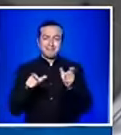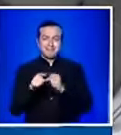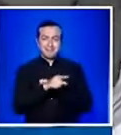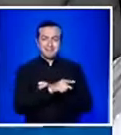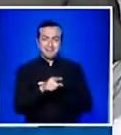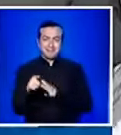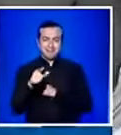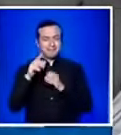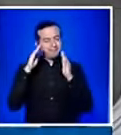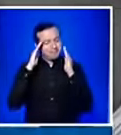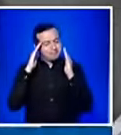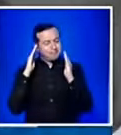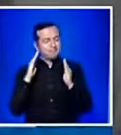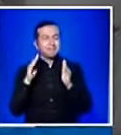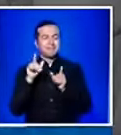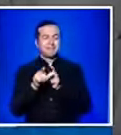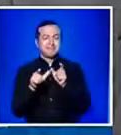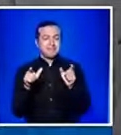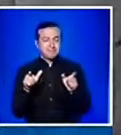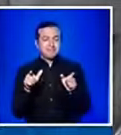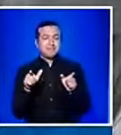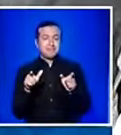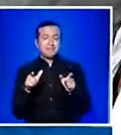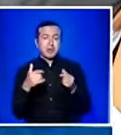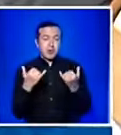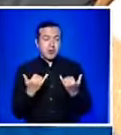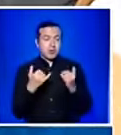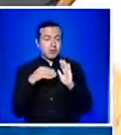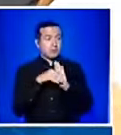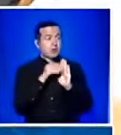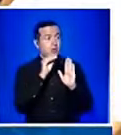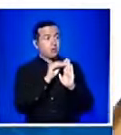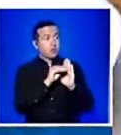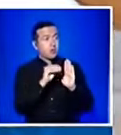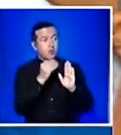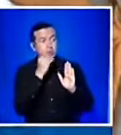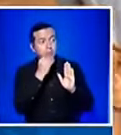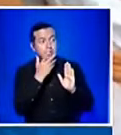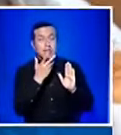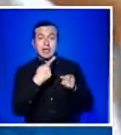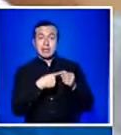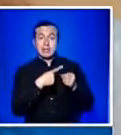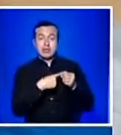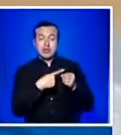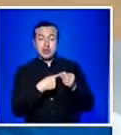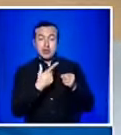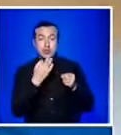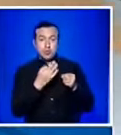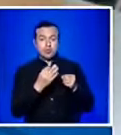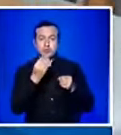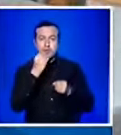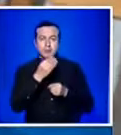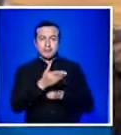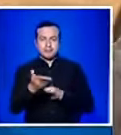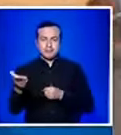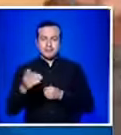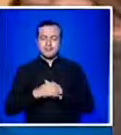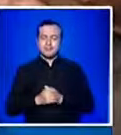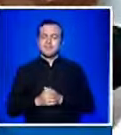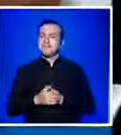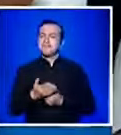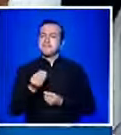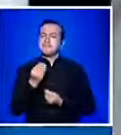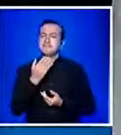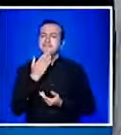nos debemos, por qué la razón de existir del Banco de Alimentos Quito. Listo. Vamos a avanzar un poco para también mostrarles cómo